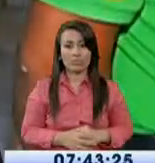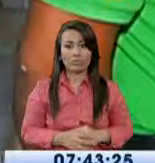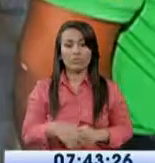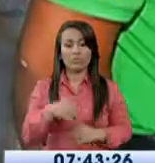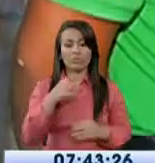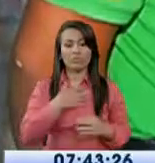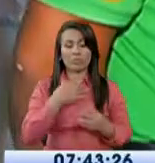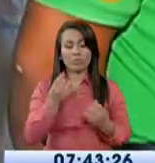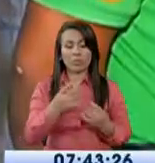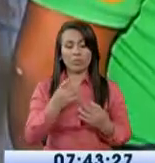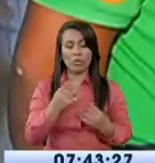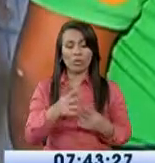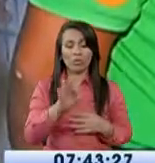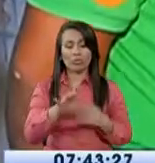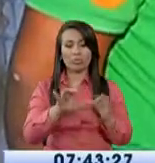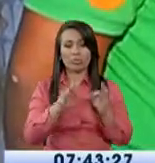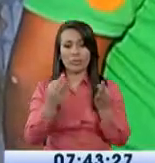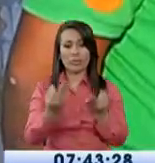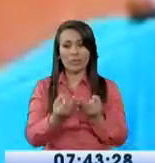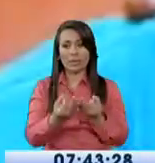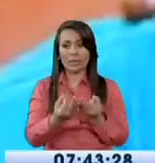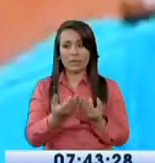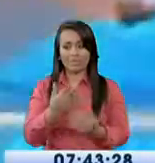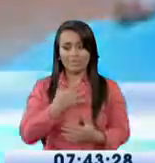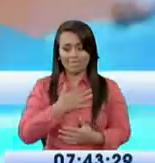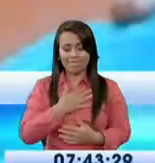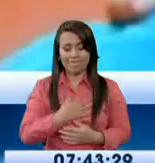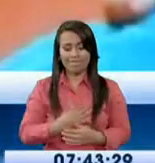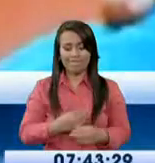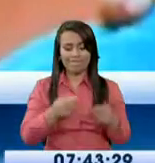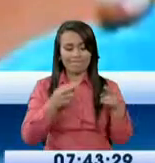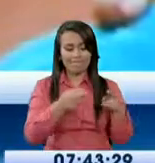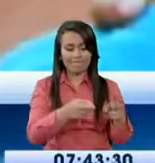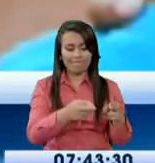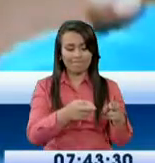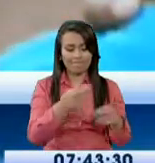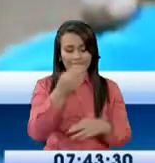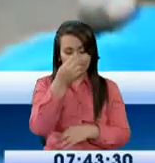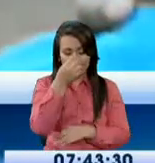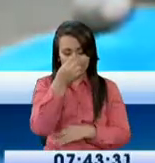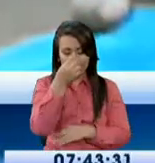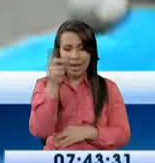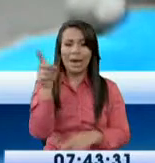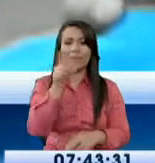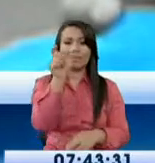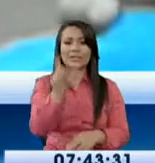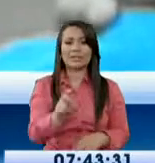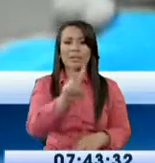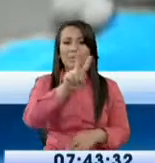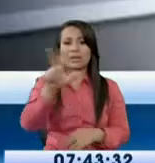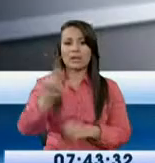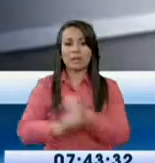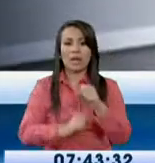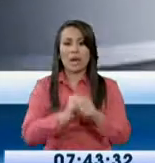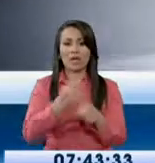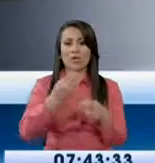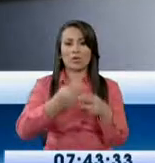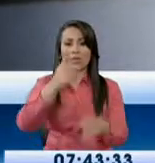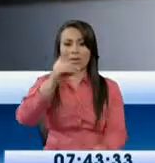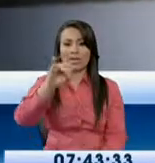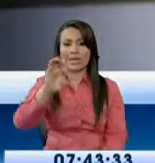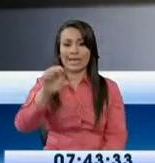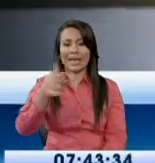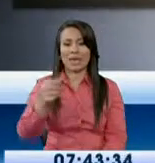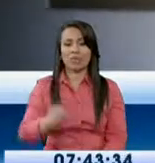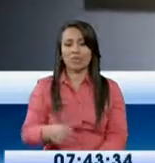Con el dolor que embarga a sus familiares, se realizó el velatorio de Diego Rivera Enríquez, de 23 años de edad, quien fue asesinado con